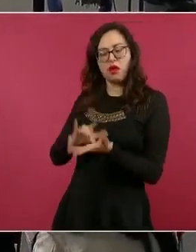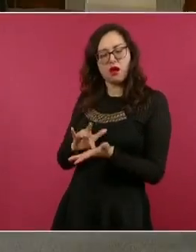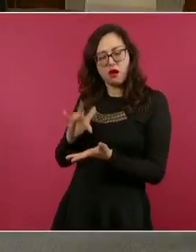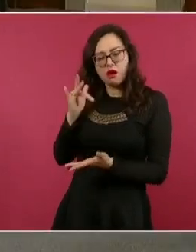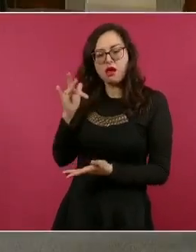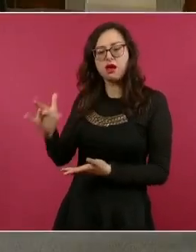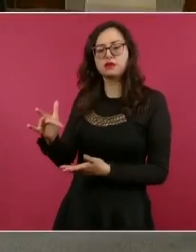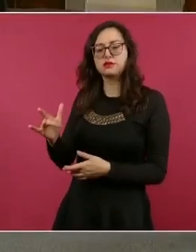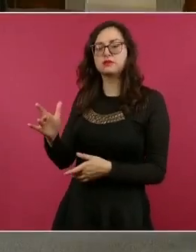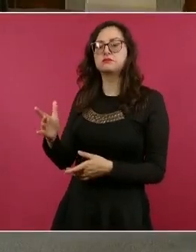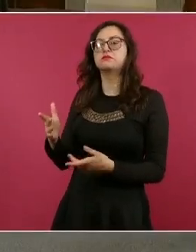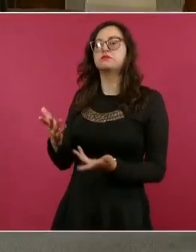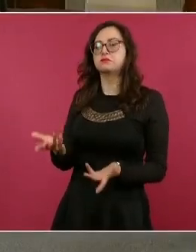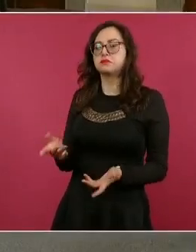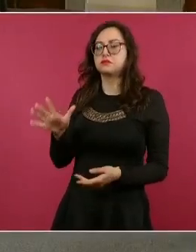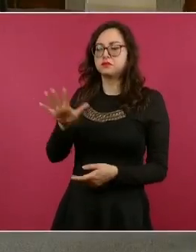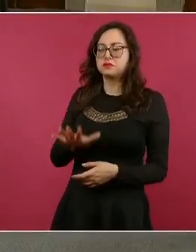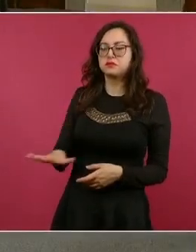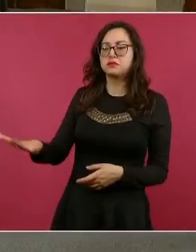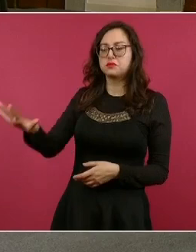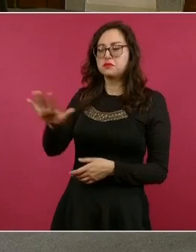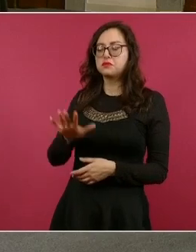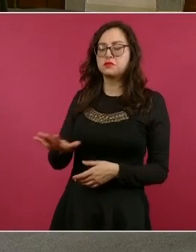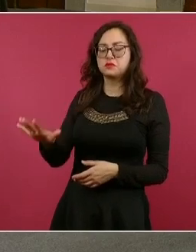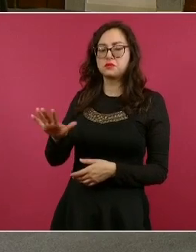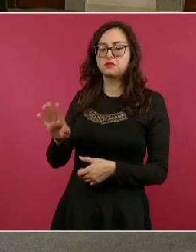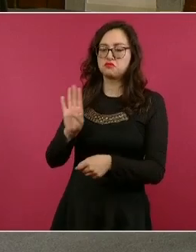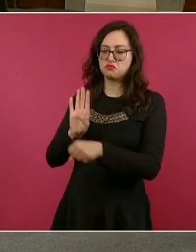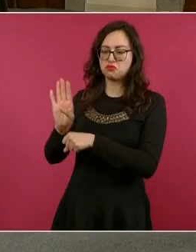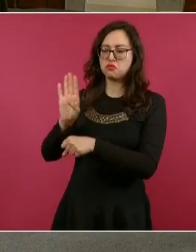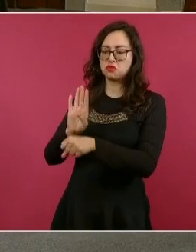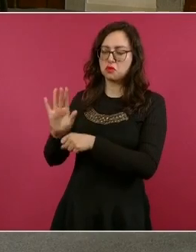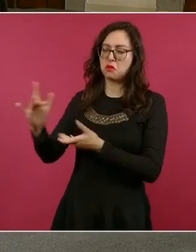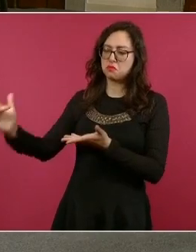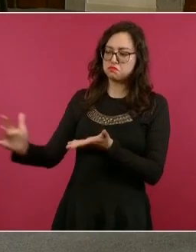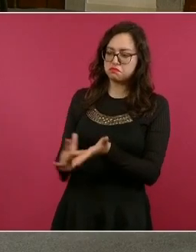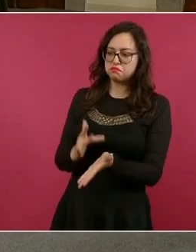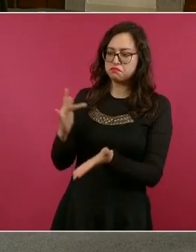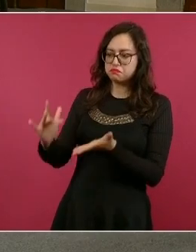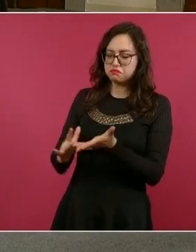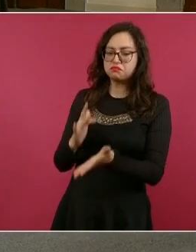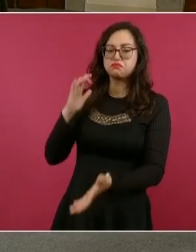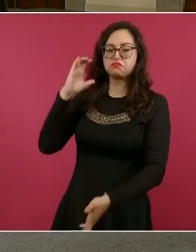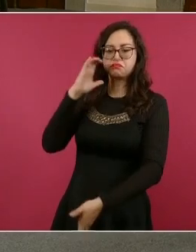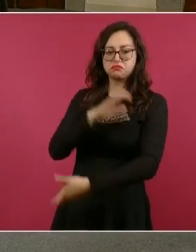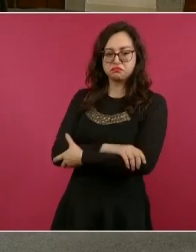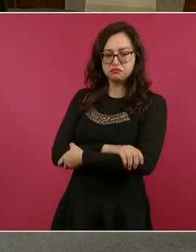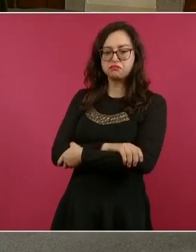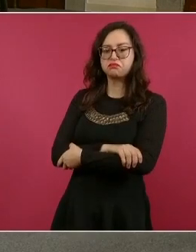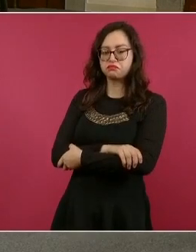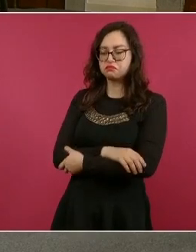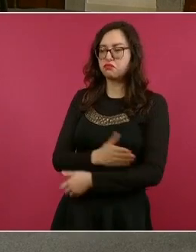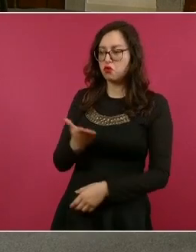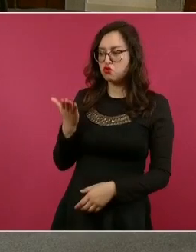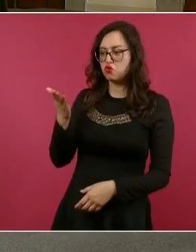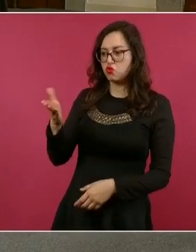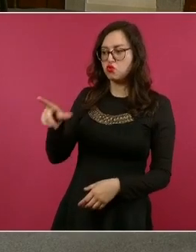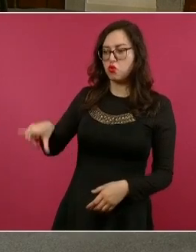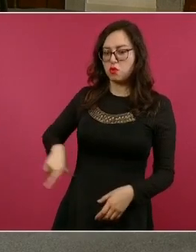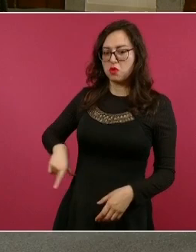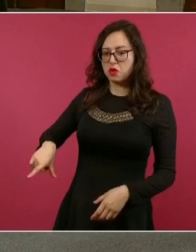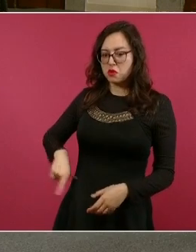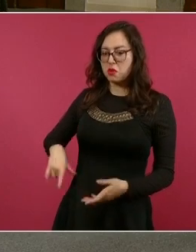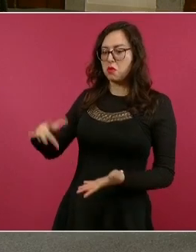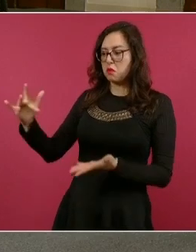solidaridad del pueblo brasileño y del gobierno que tú encabezas en